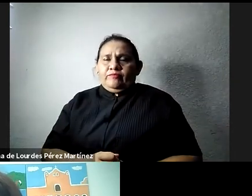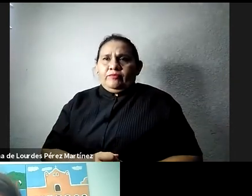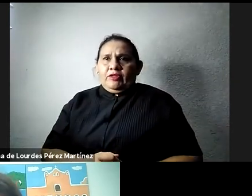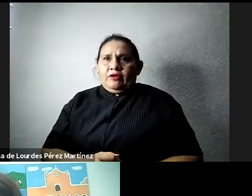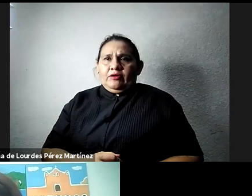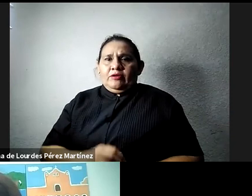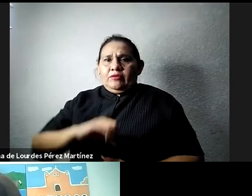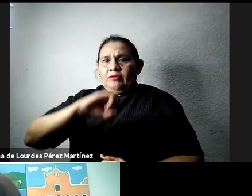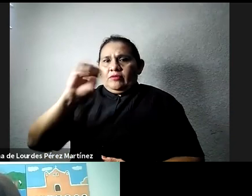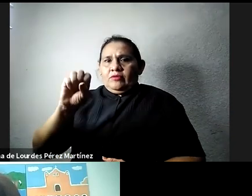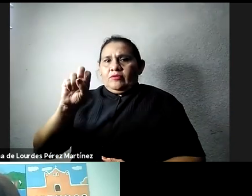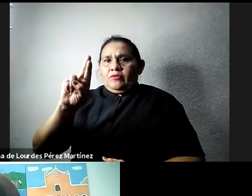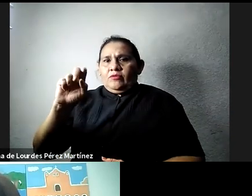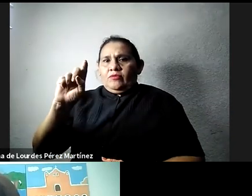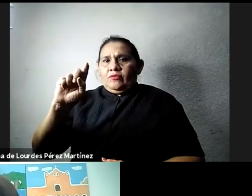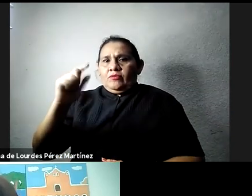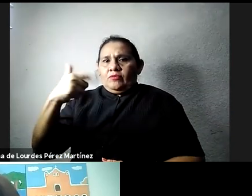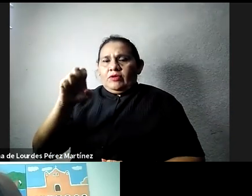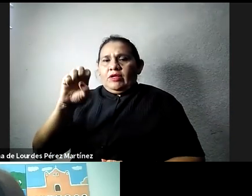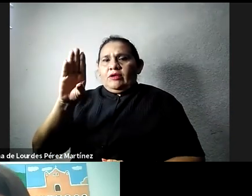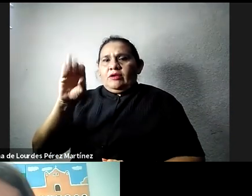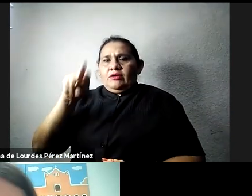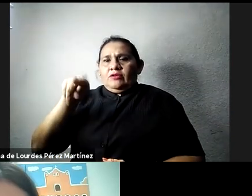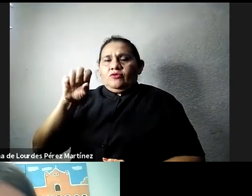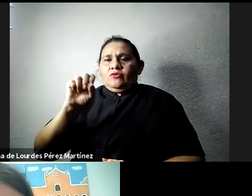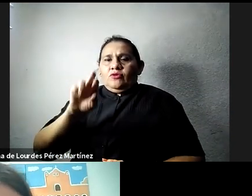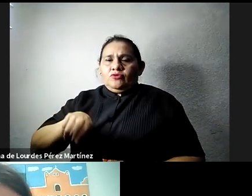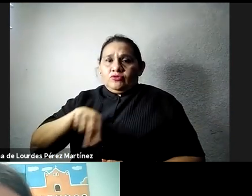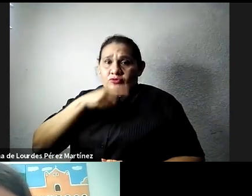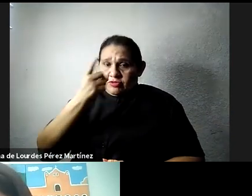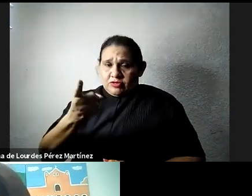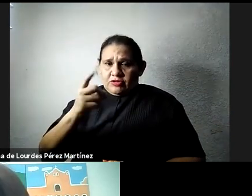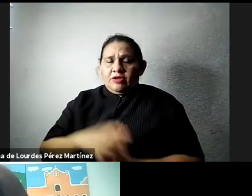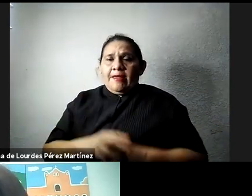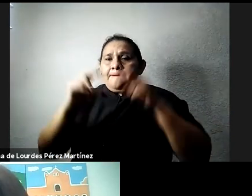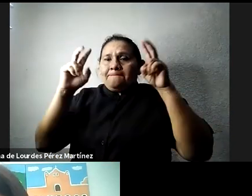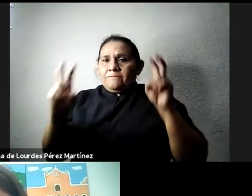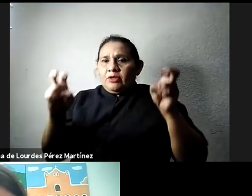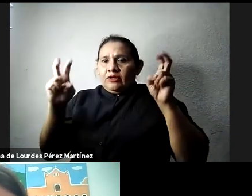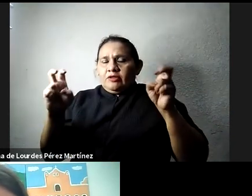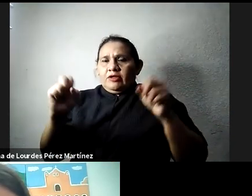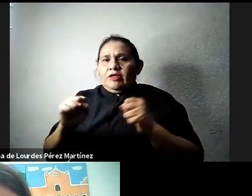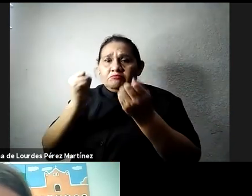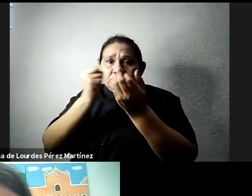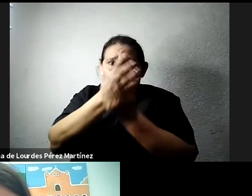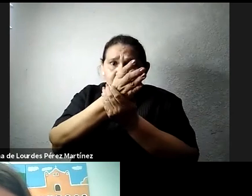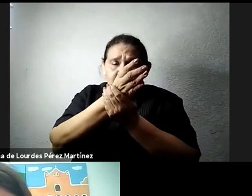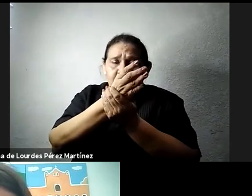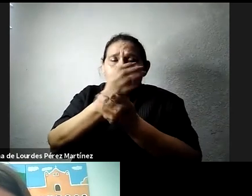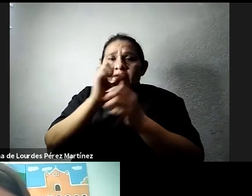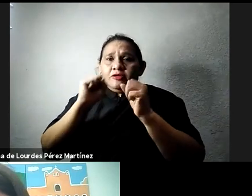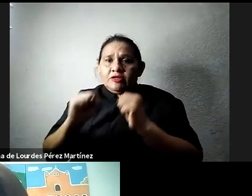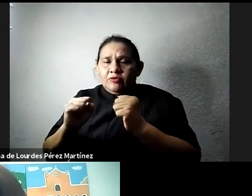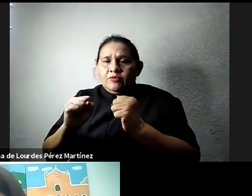Jorge Canto nos comenta también que el tema de accesibilidad y seguridad